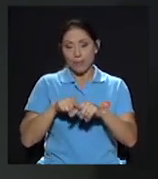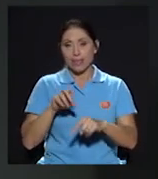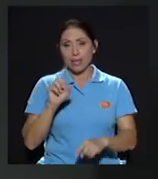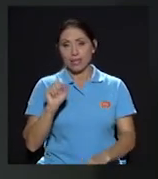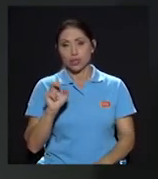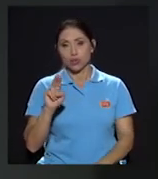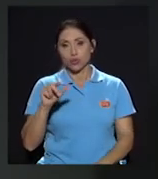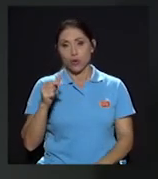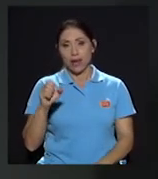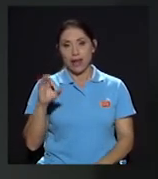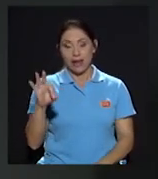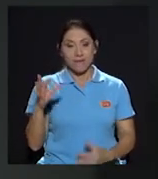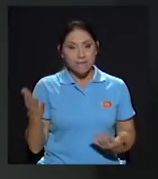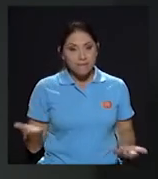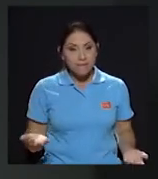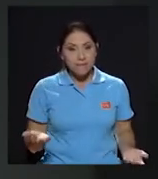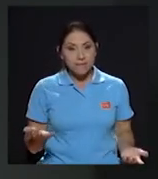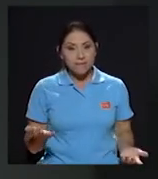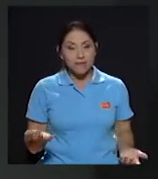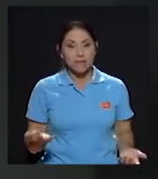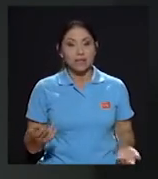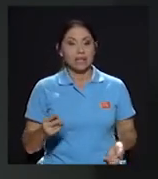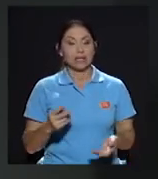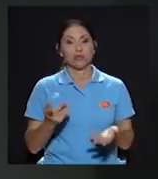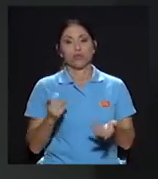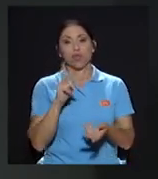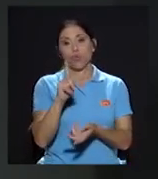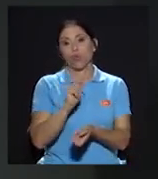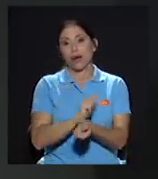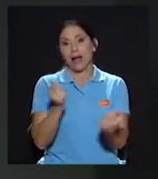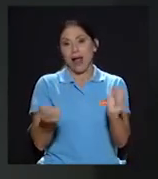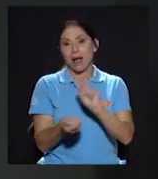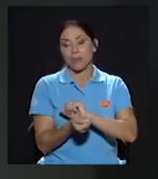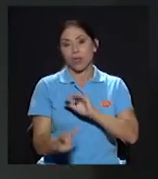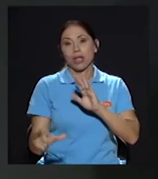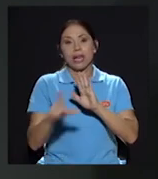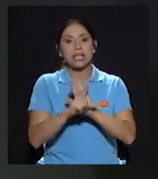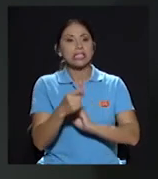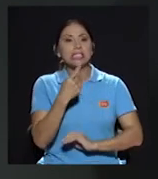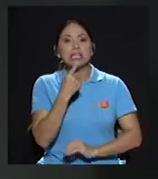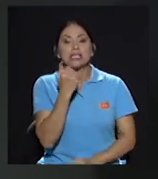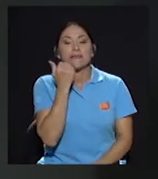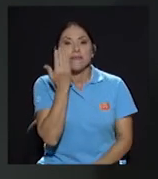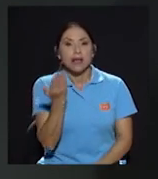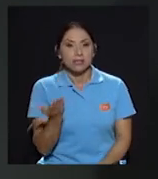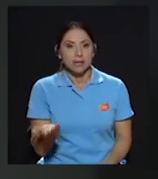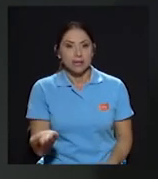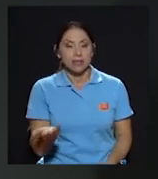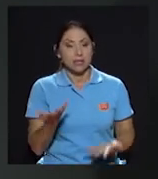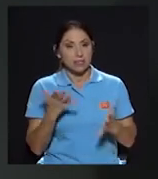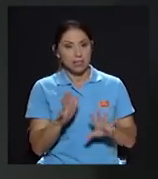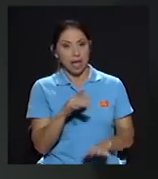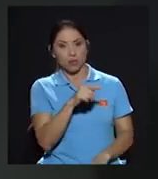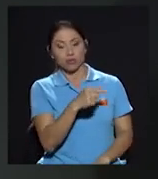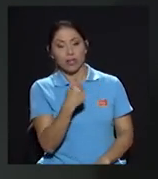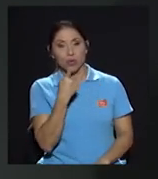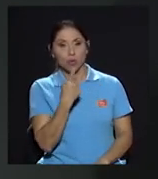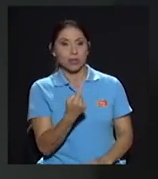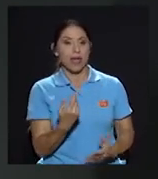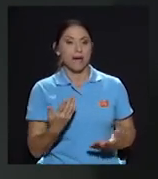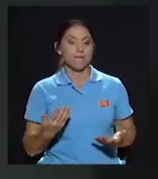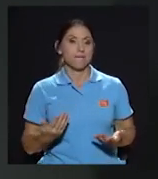que es un cambio de leyes se dice fácil y ya usted contaba